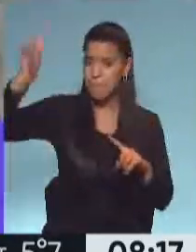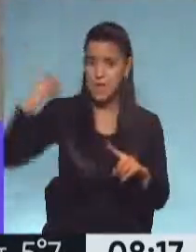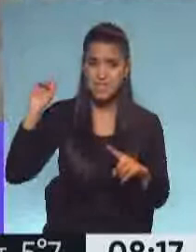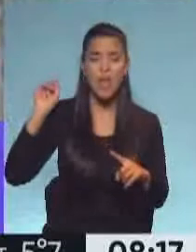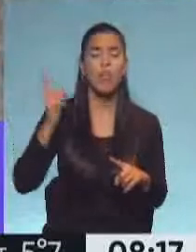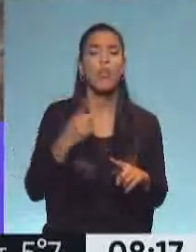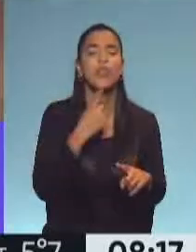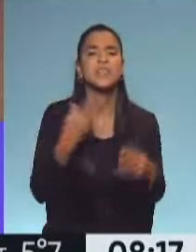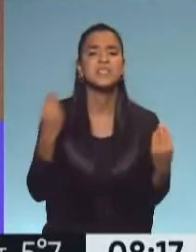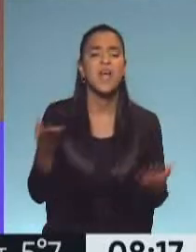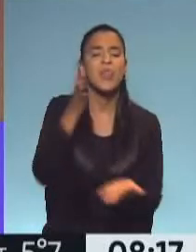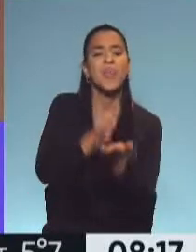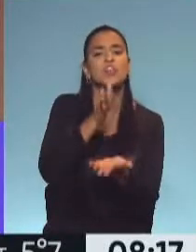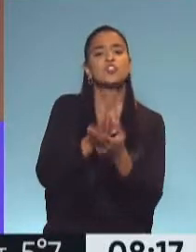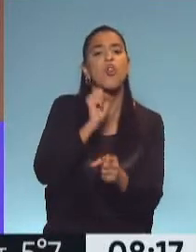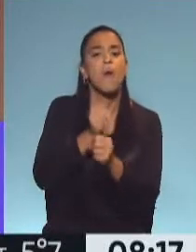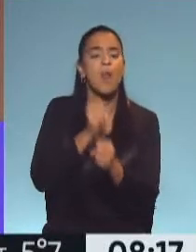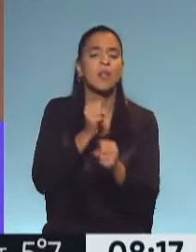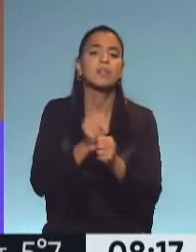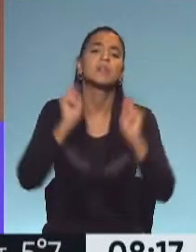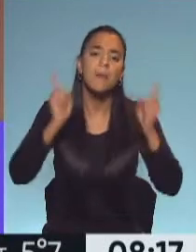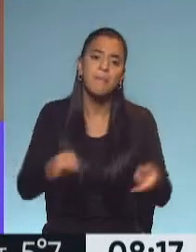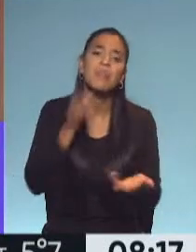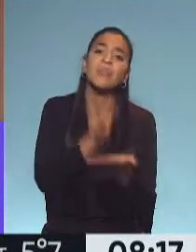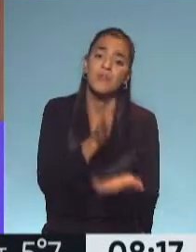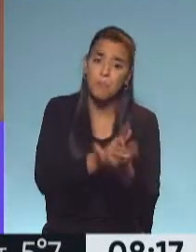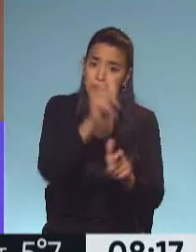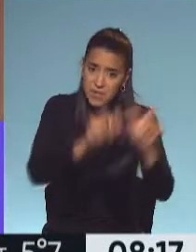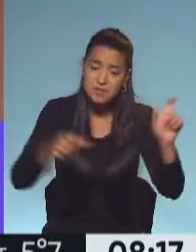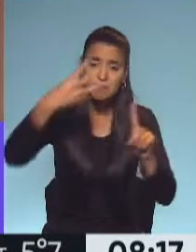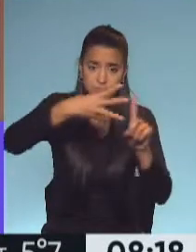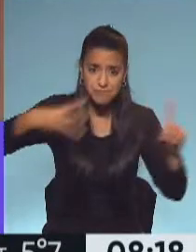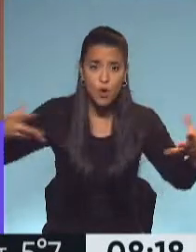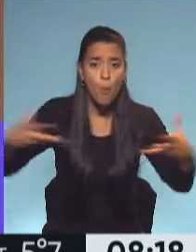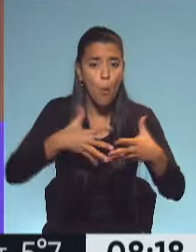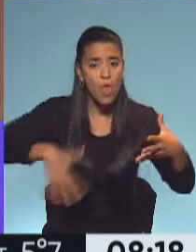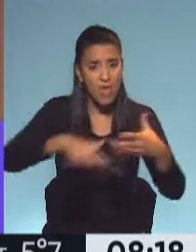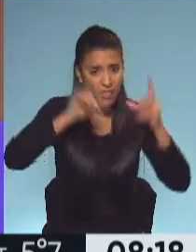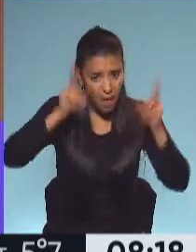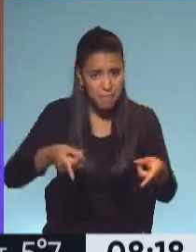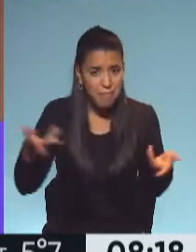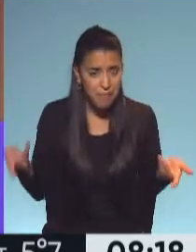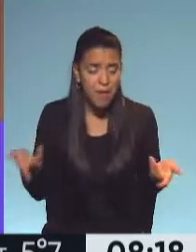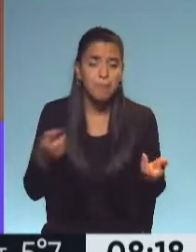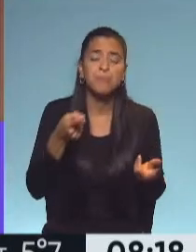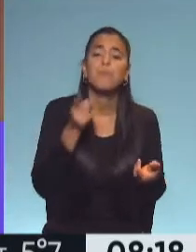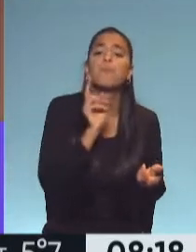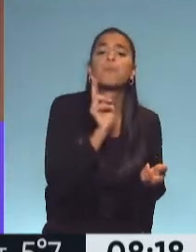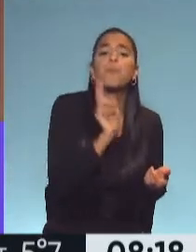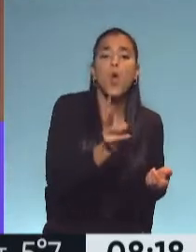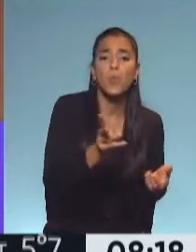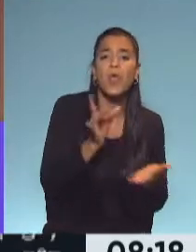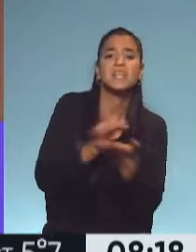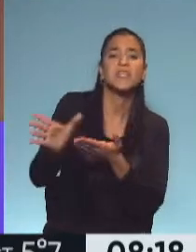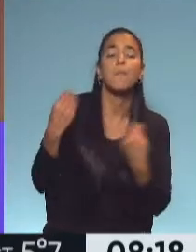referencia a que los derechos laborales también son derechos para las personas LGBTIQ, es decir, que también está prohibido echar